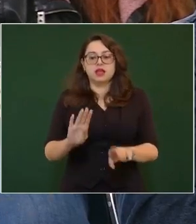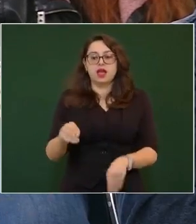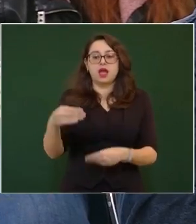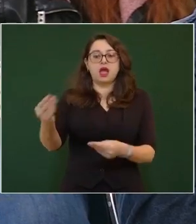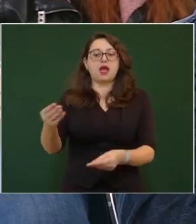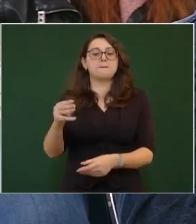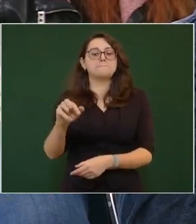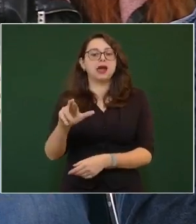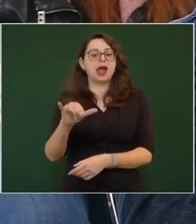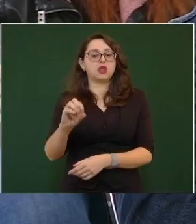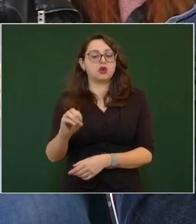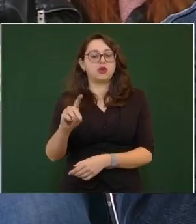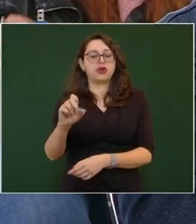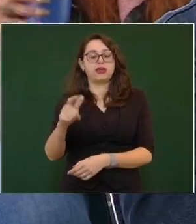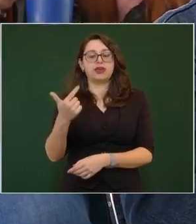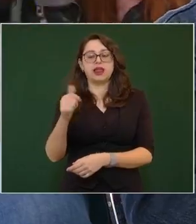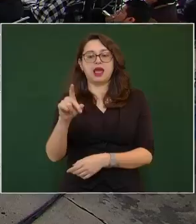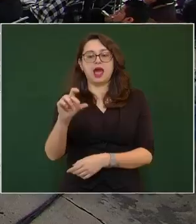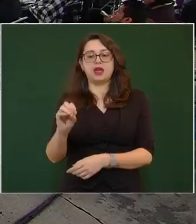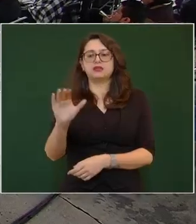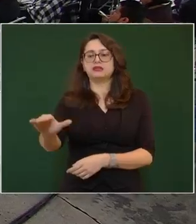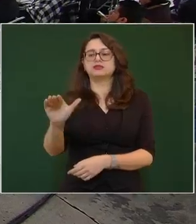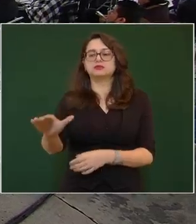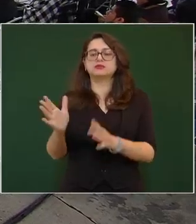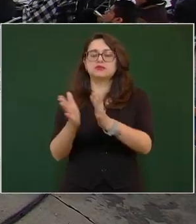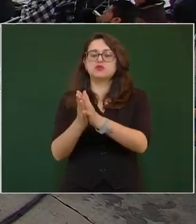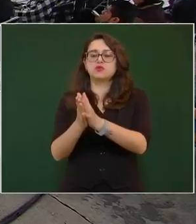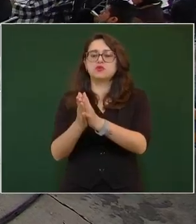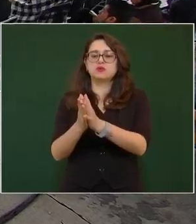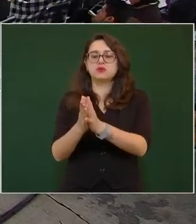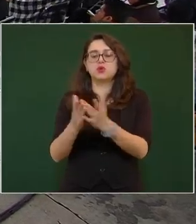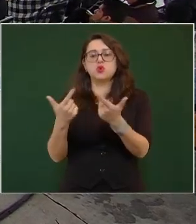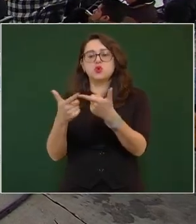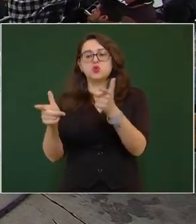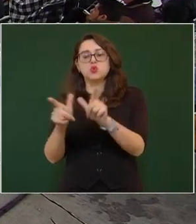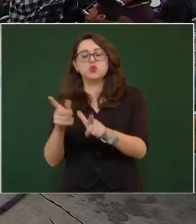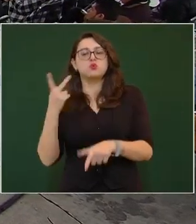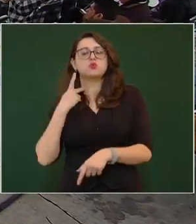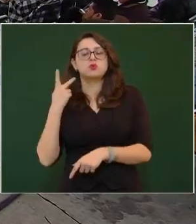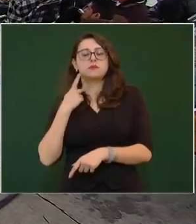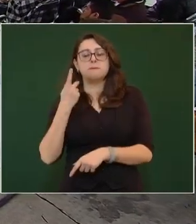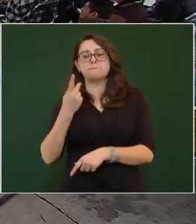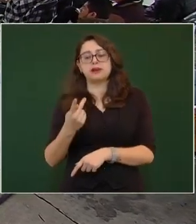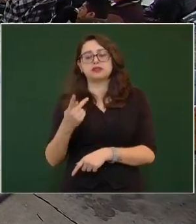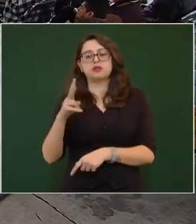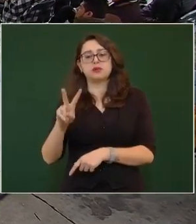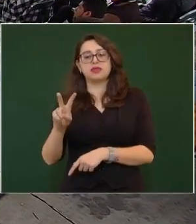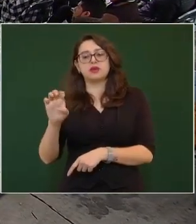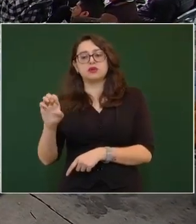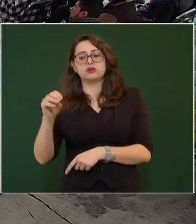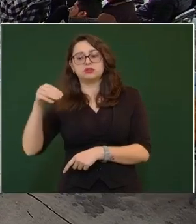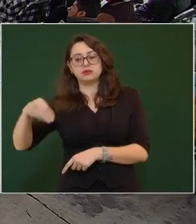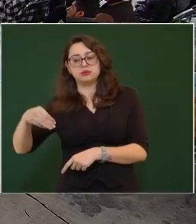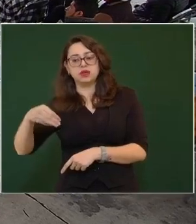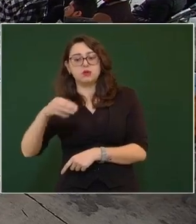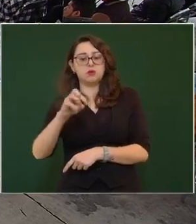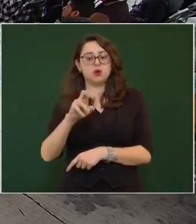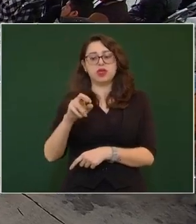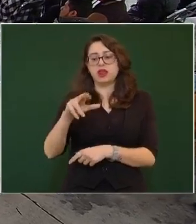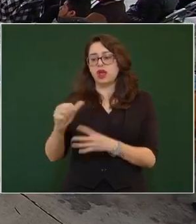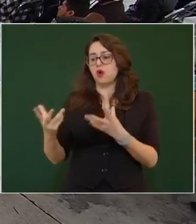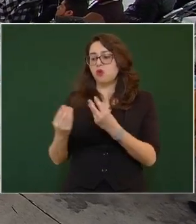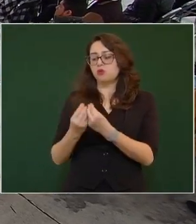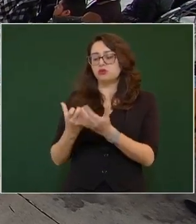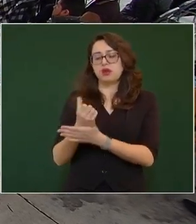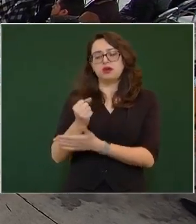la semana pasada y le pedían que no fueran juntos el Partido Verde y Morena porque querían y sienten que podrían ganar.